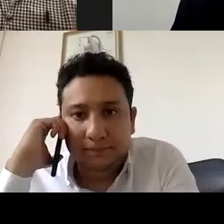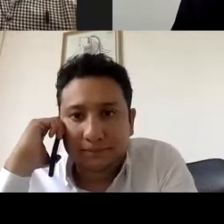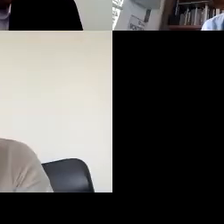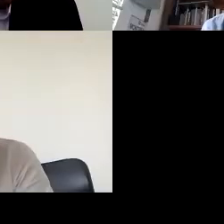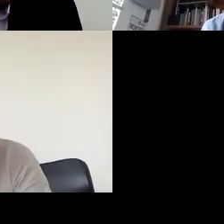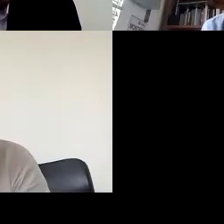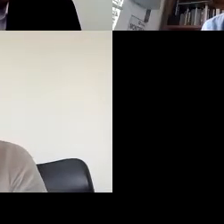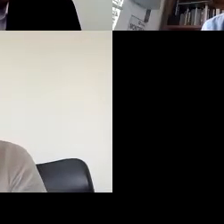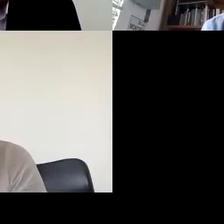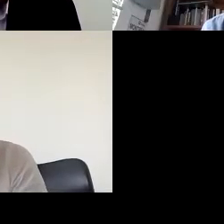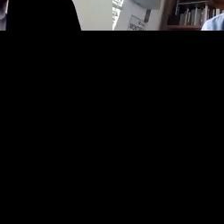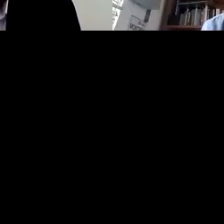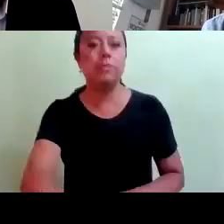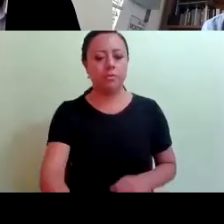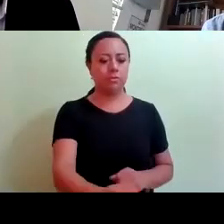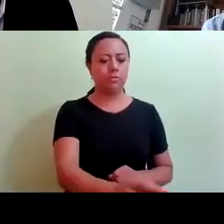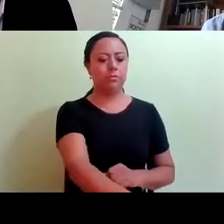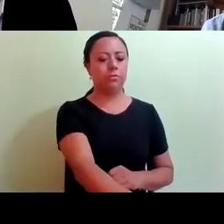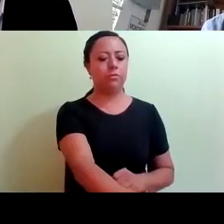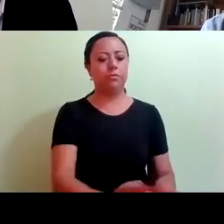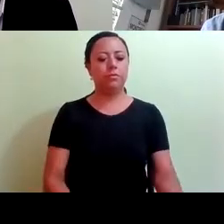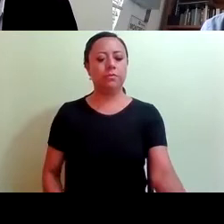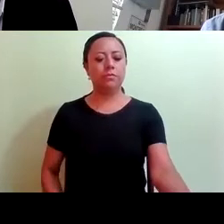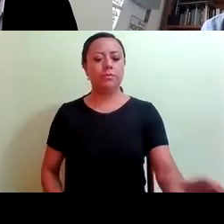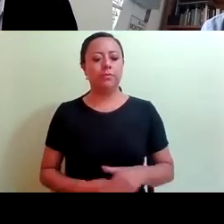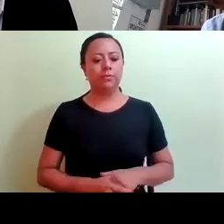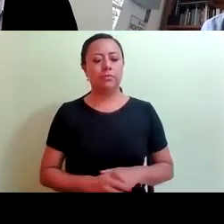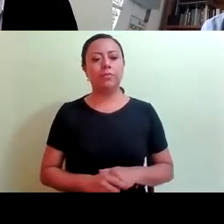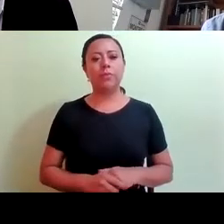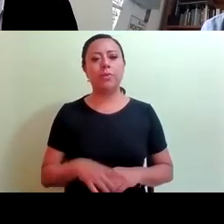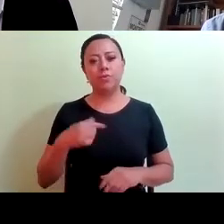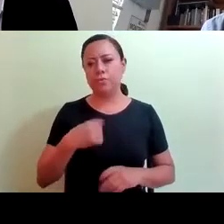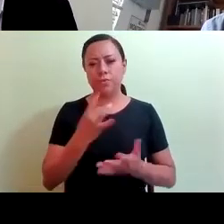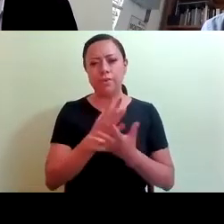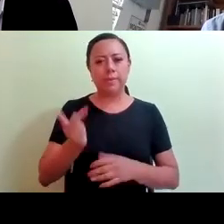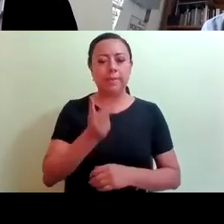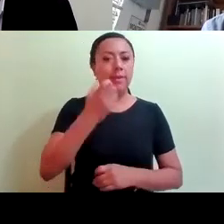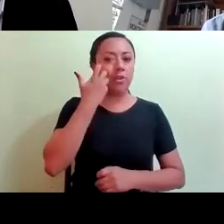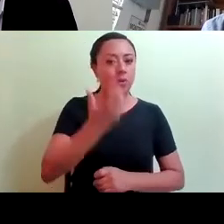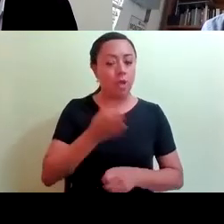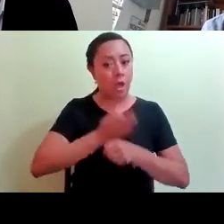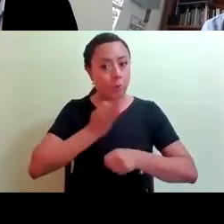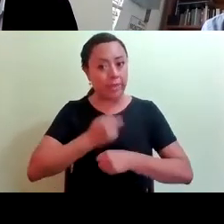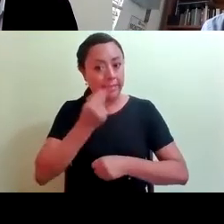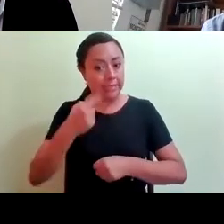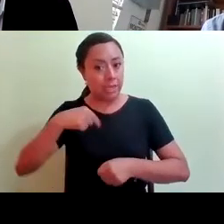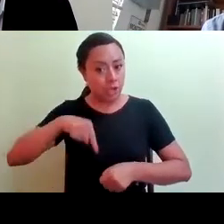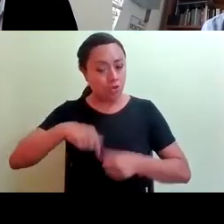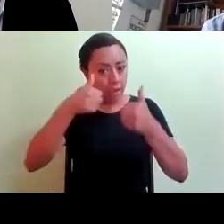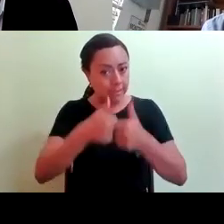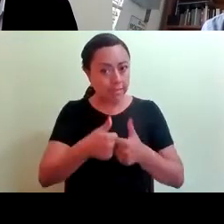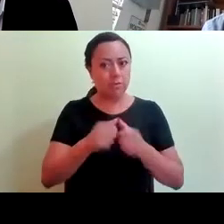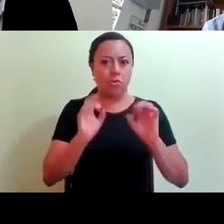requerida mi intervención en lo que resta de la sesión o podría retirarme. Sí, disculpe,